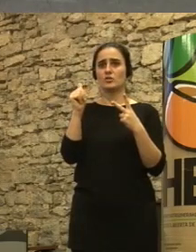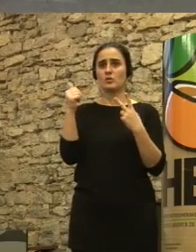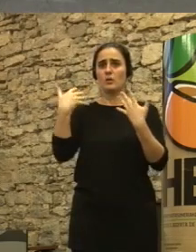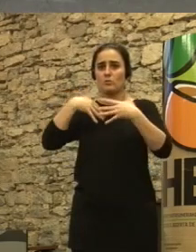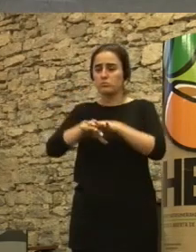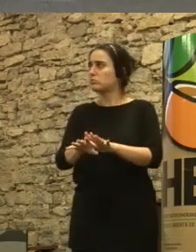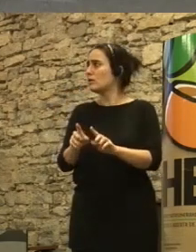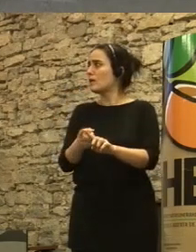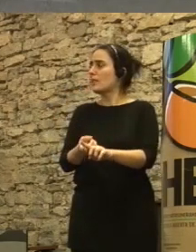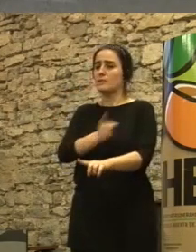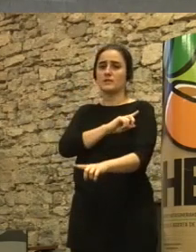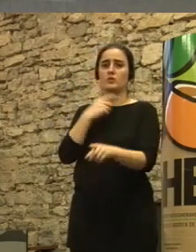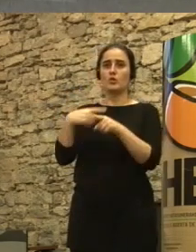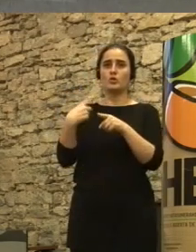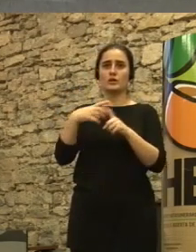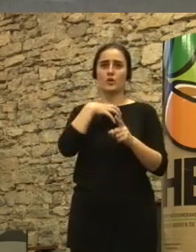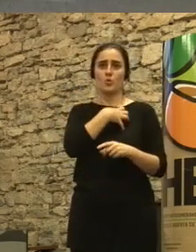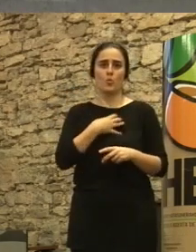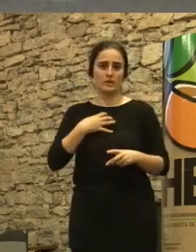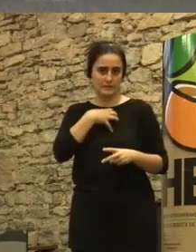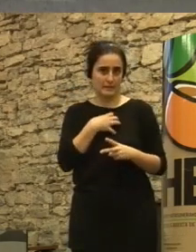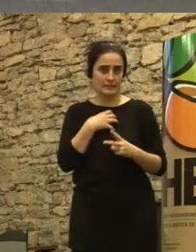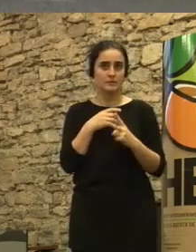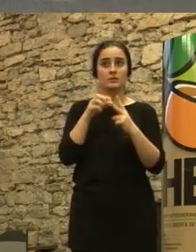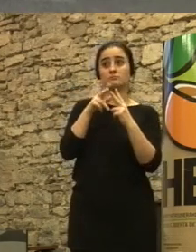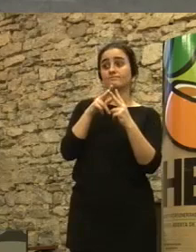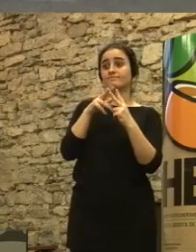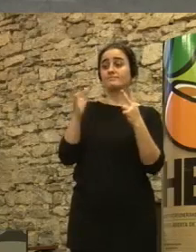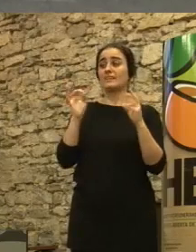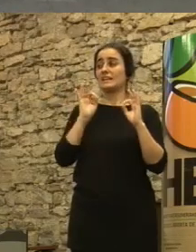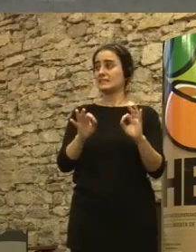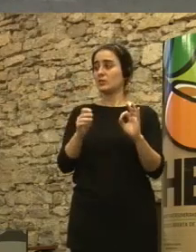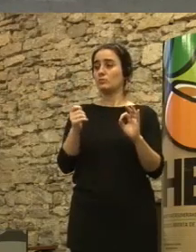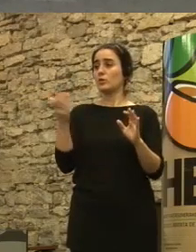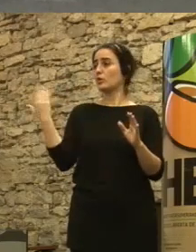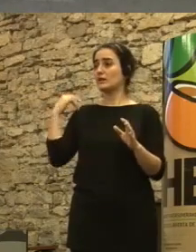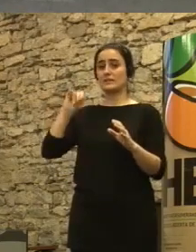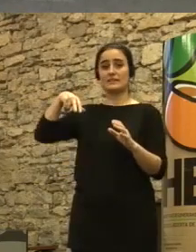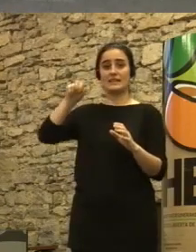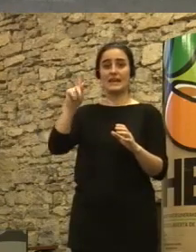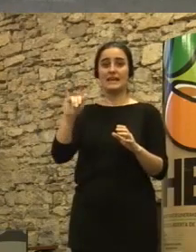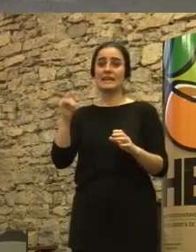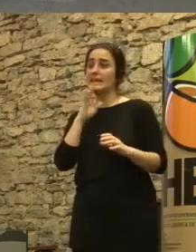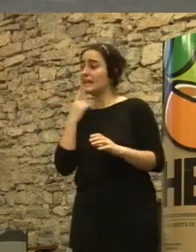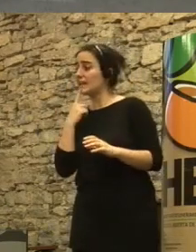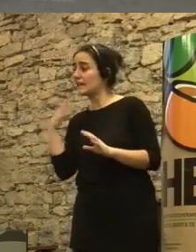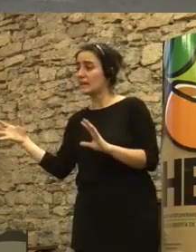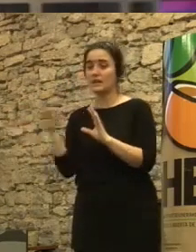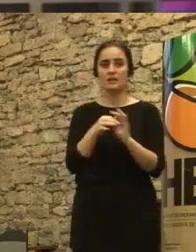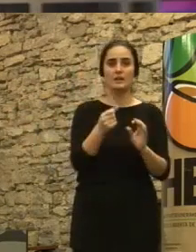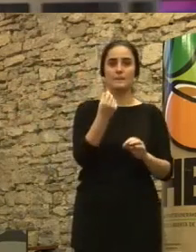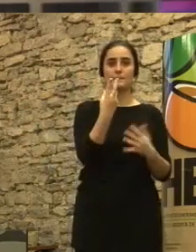cuestan. Claro, ante todas esas cosas, pues bueno, un poco enlazando con lo que decía Iñaki, claro,